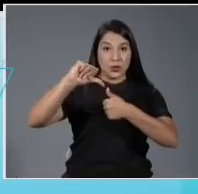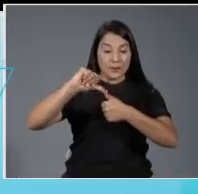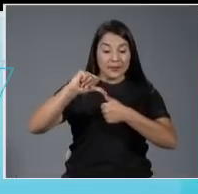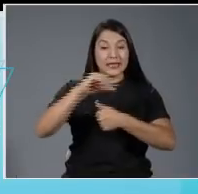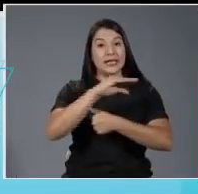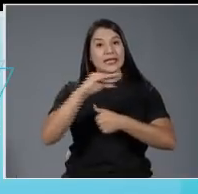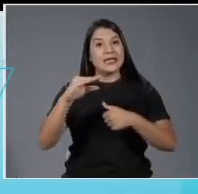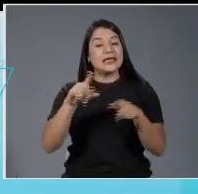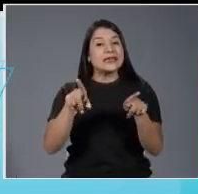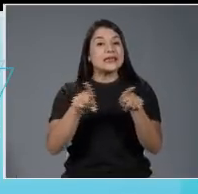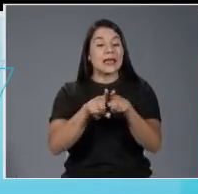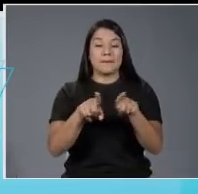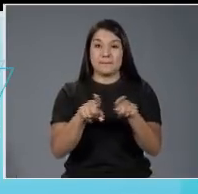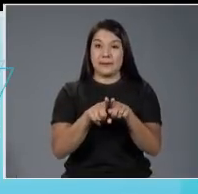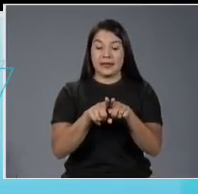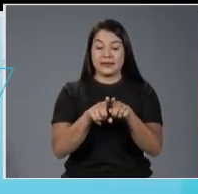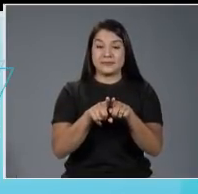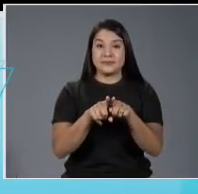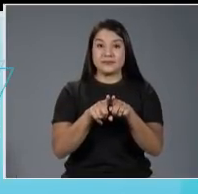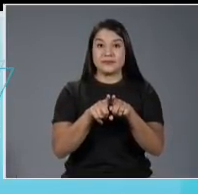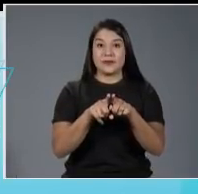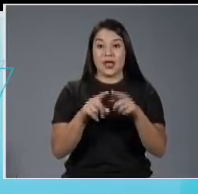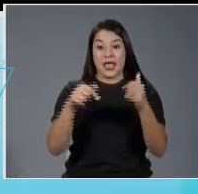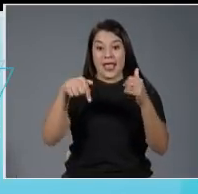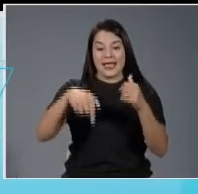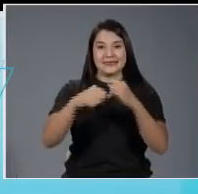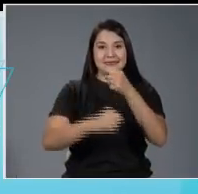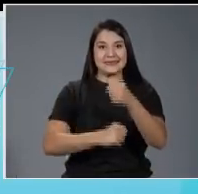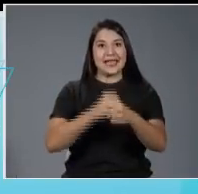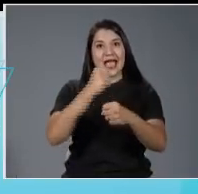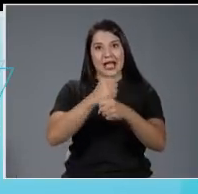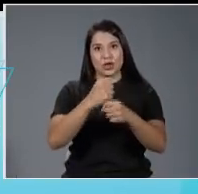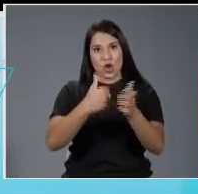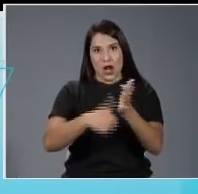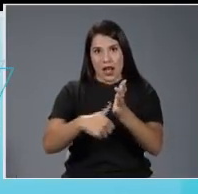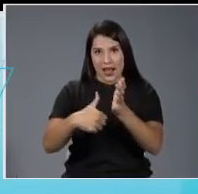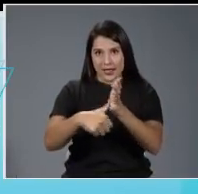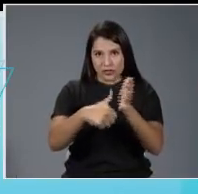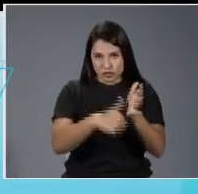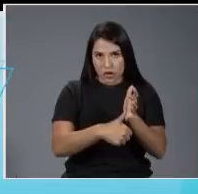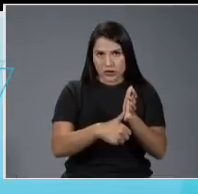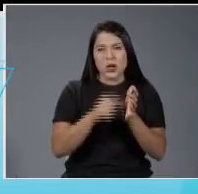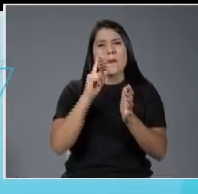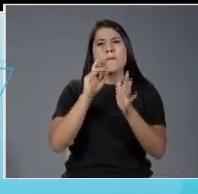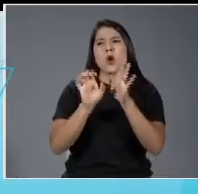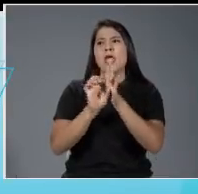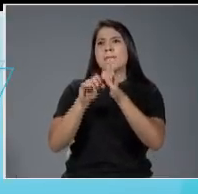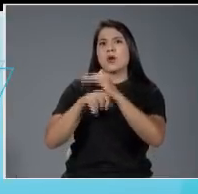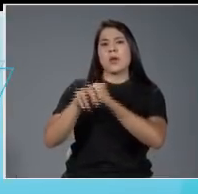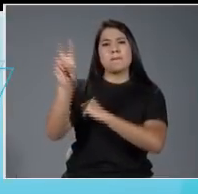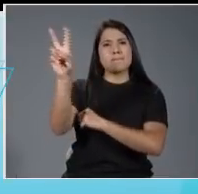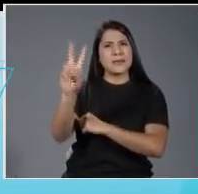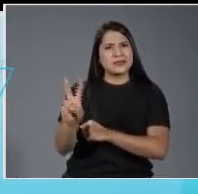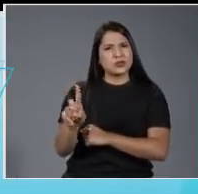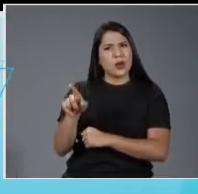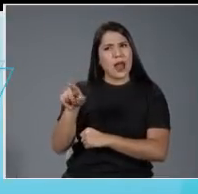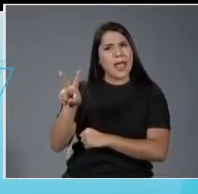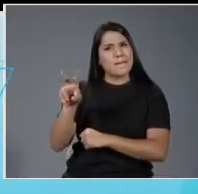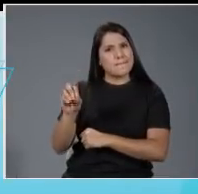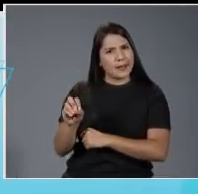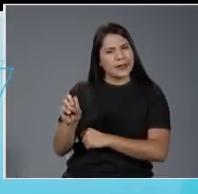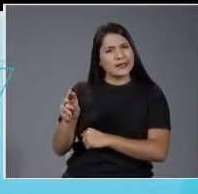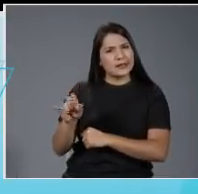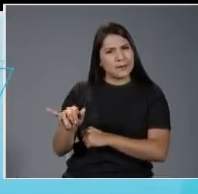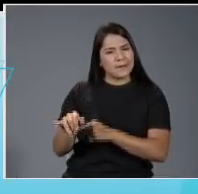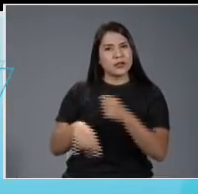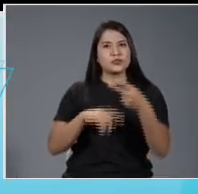además contrastando, porque estamos en un año de elecciones. Hay elecciones en Venezuela, el 20, elecciones